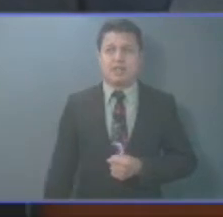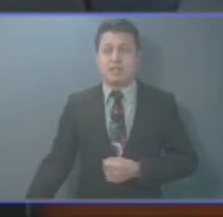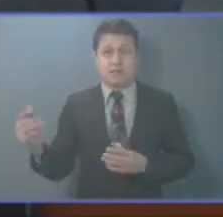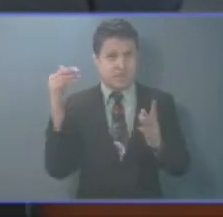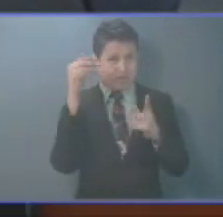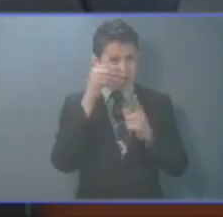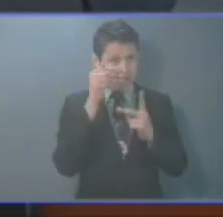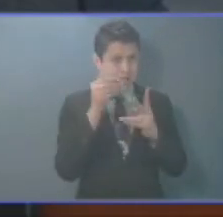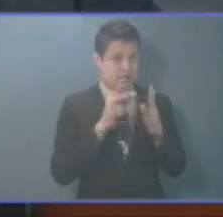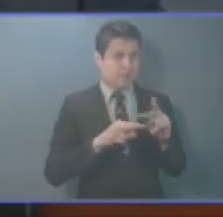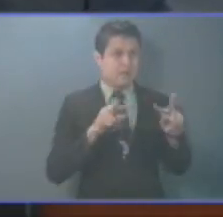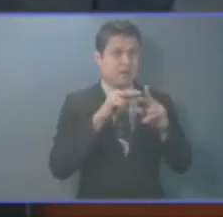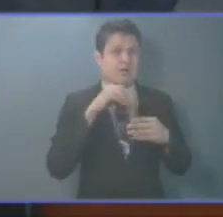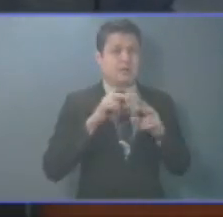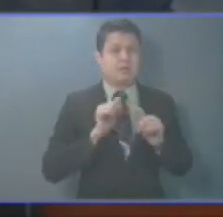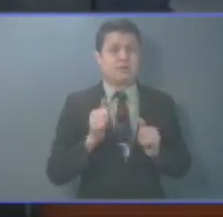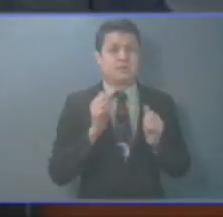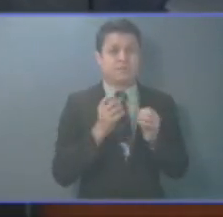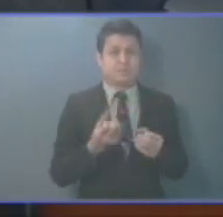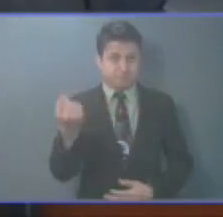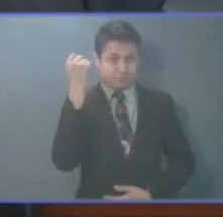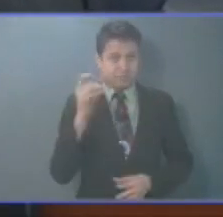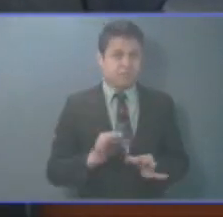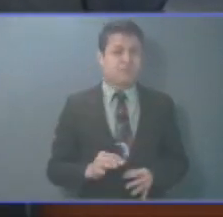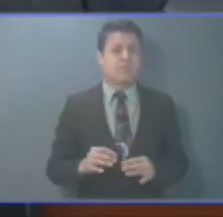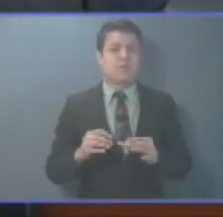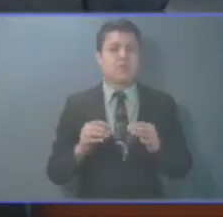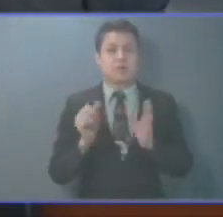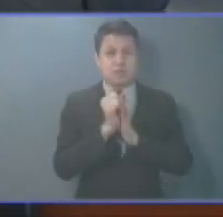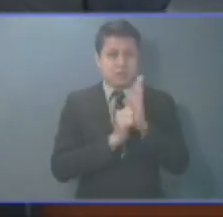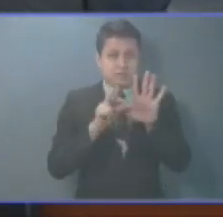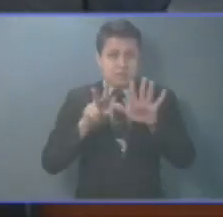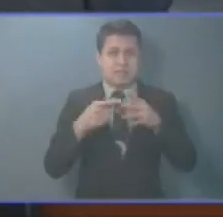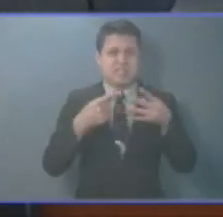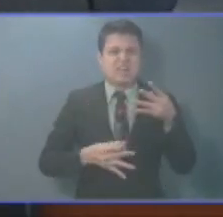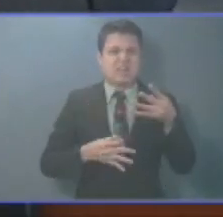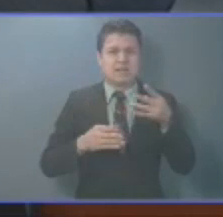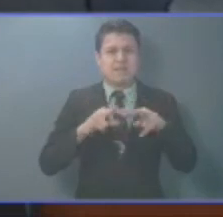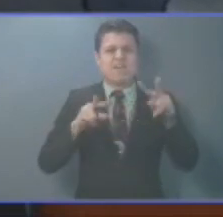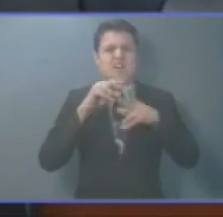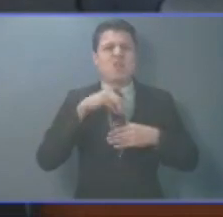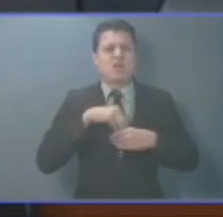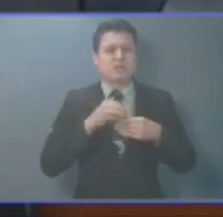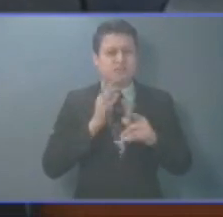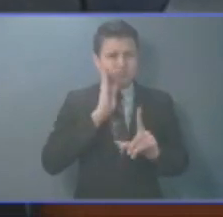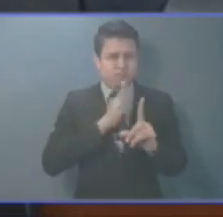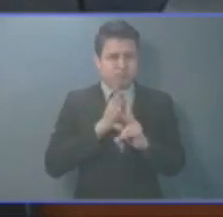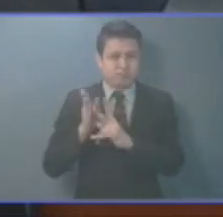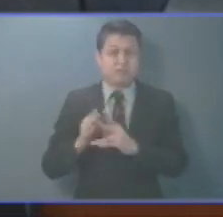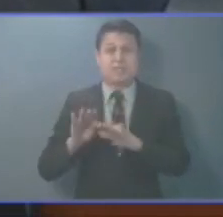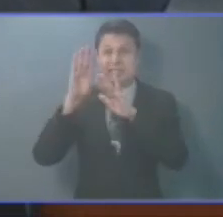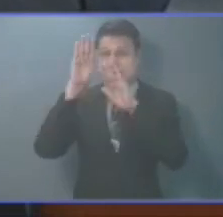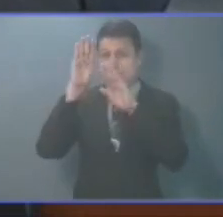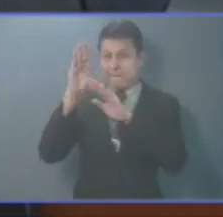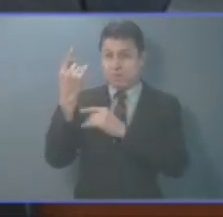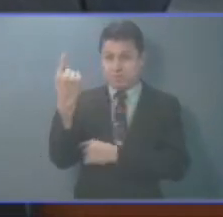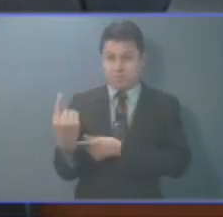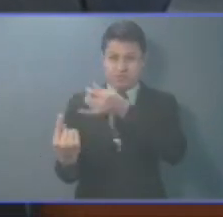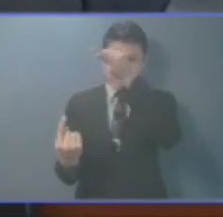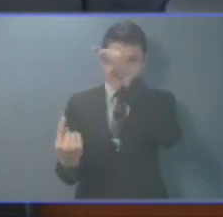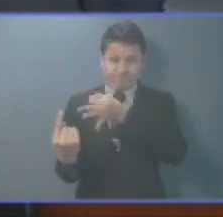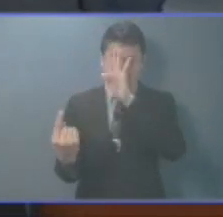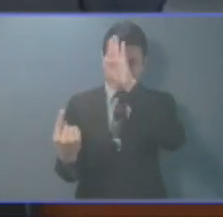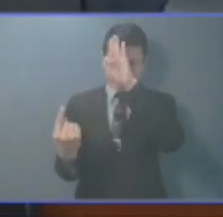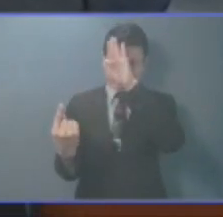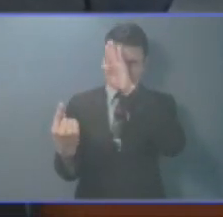Principios. Artículo 6. La presente ley se regirá por los siguientes principios. A. El respeto a la dignidad